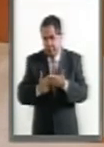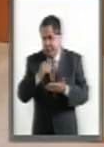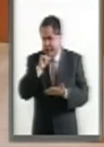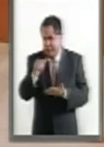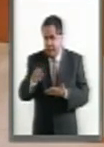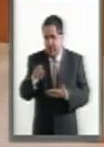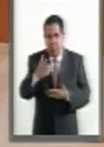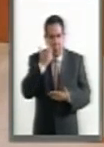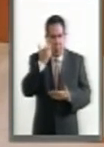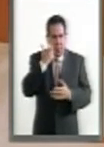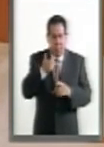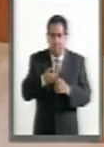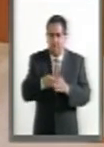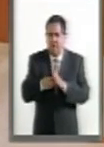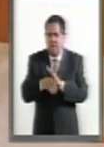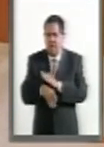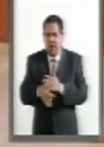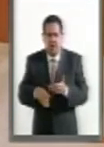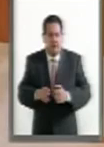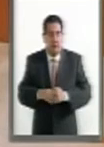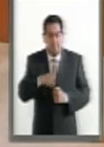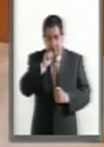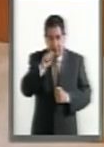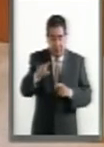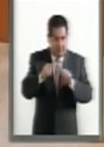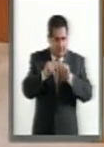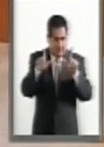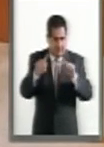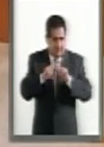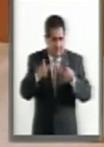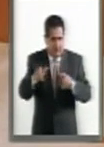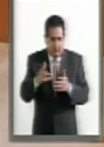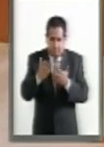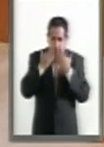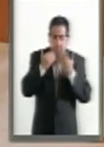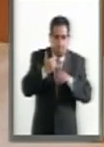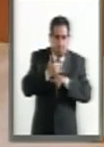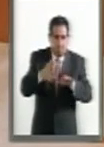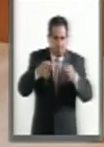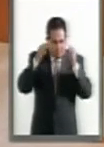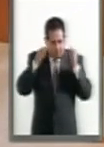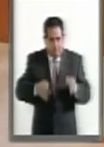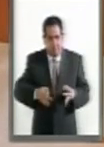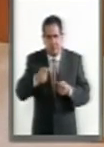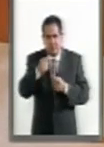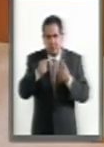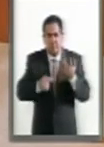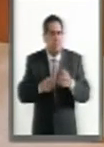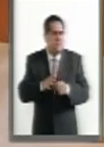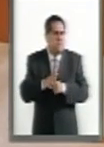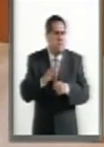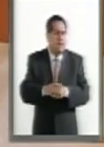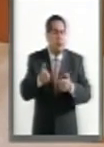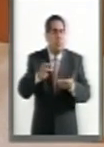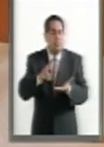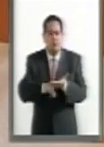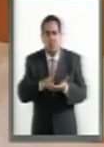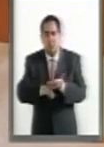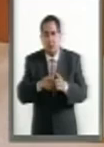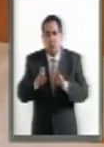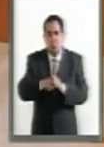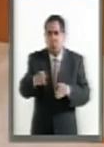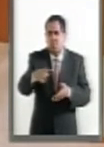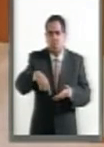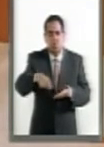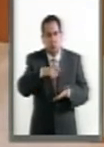de Tlaxcala, además de estas fallas, no tenemos información precisa del sobrecosto en las